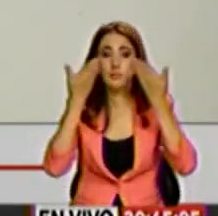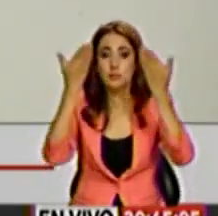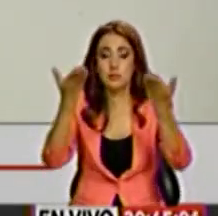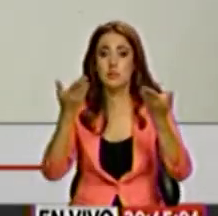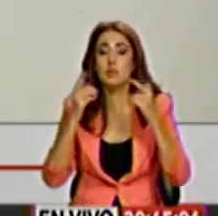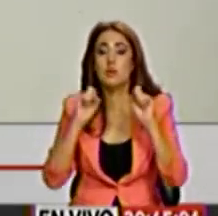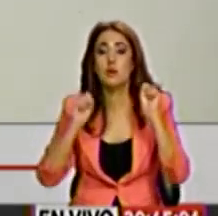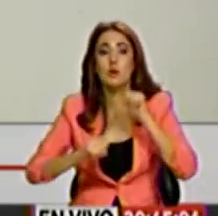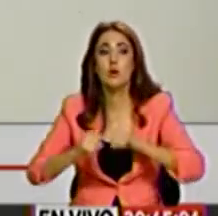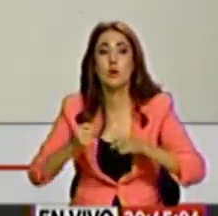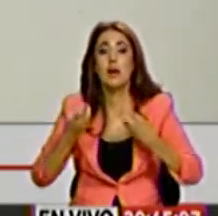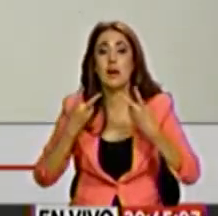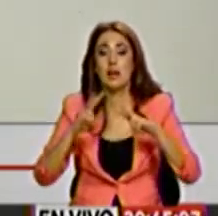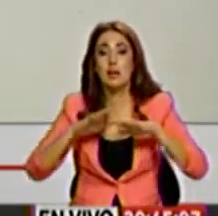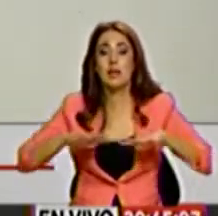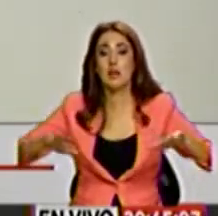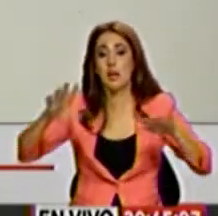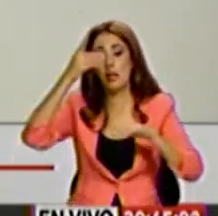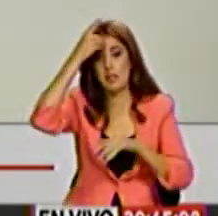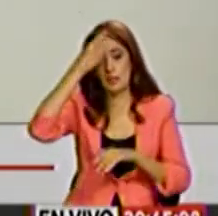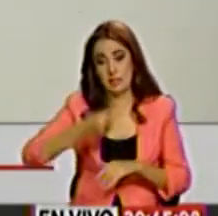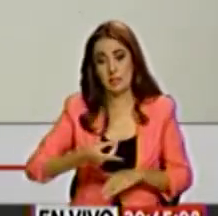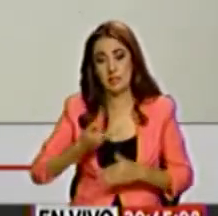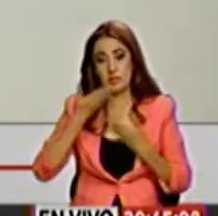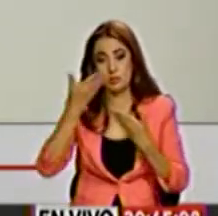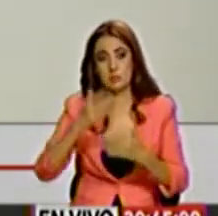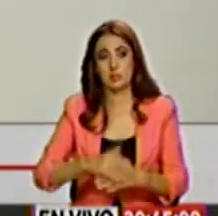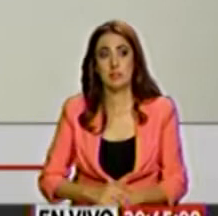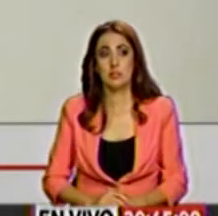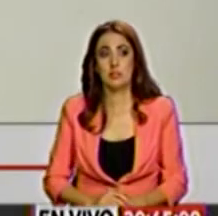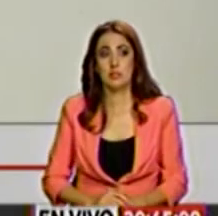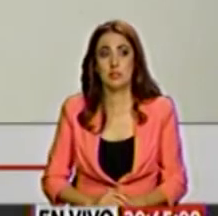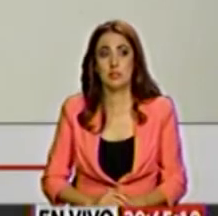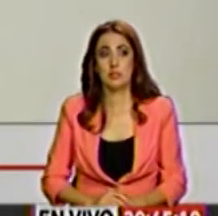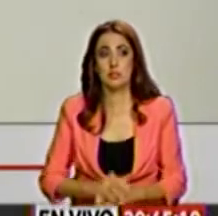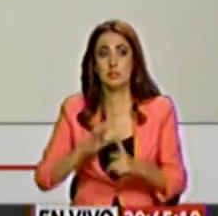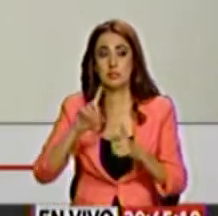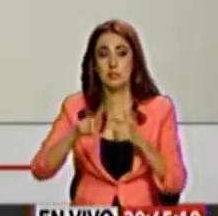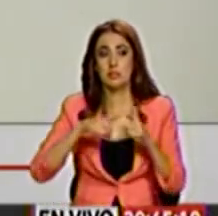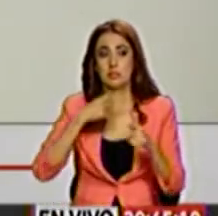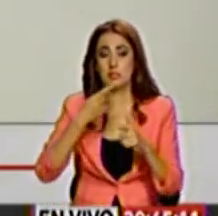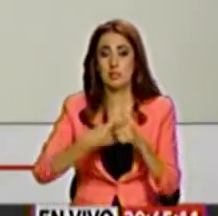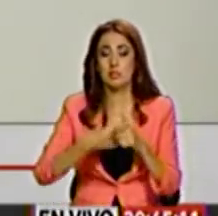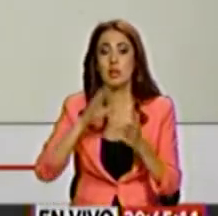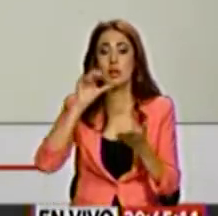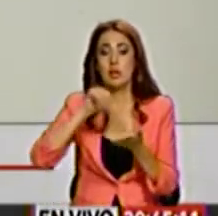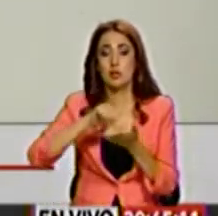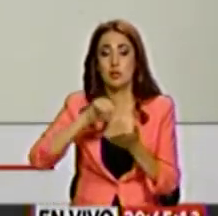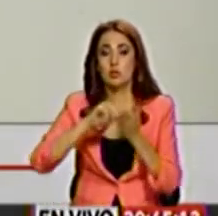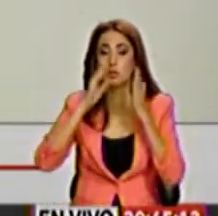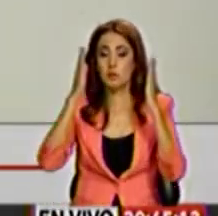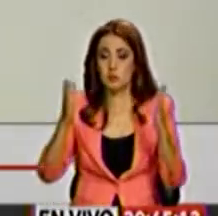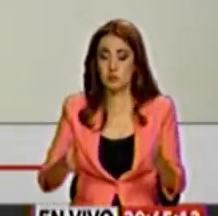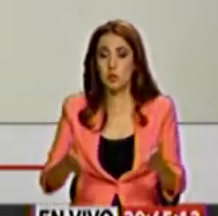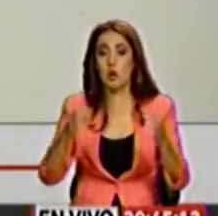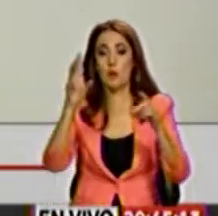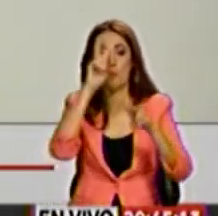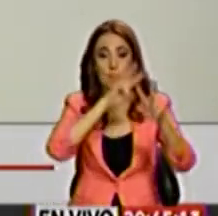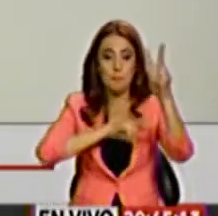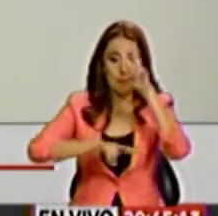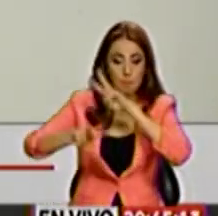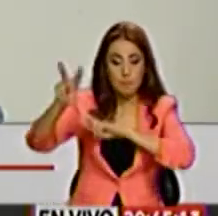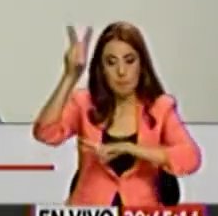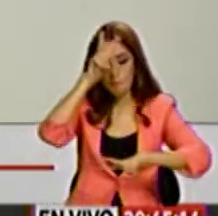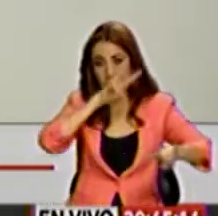Participación Transitoria que además ha designado a sus autoridades a dedo. Entonces, ciudadanos y ciudadanas, vamos a revisar, estamos en la obligación de los